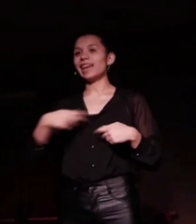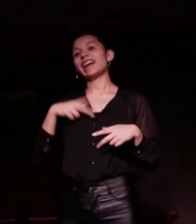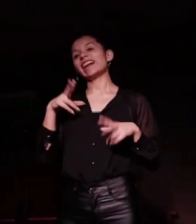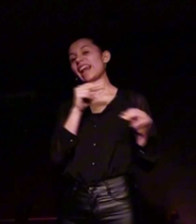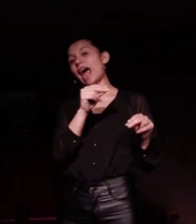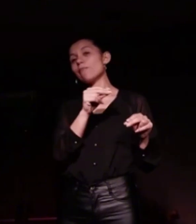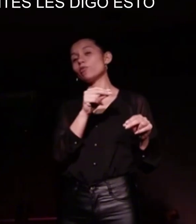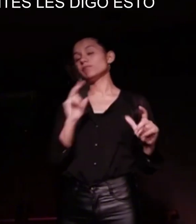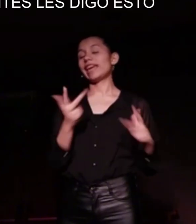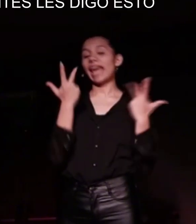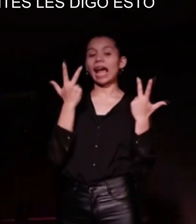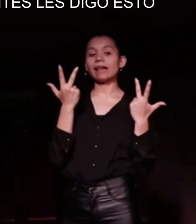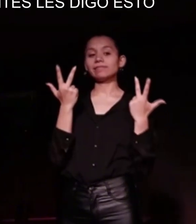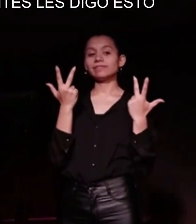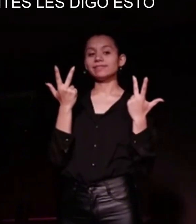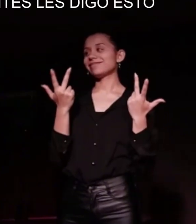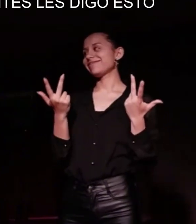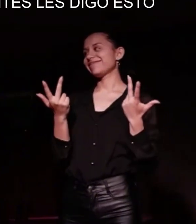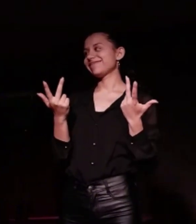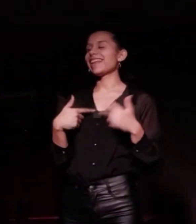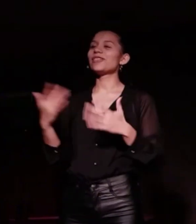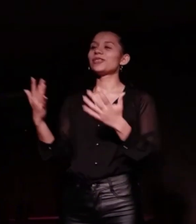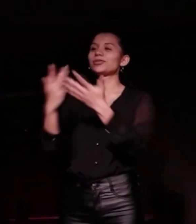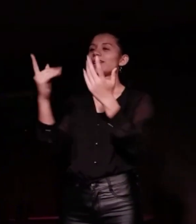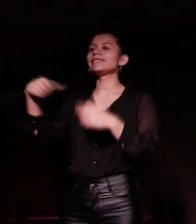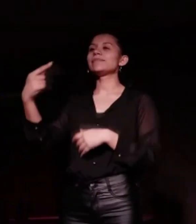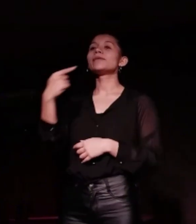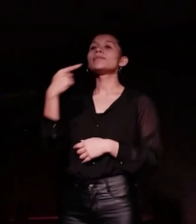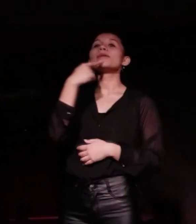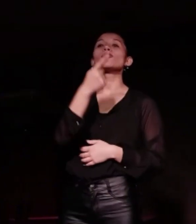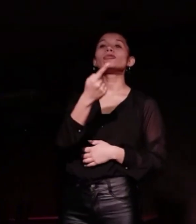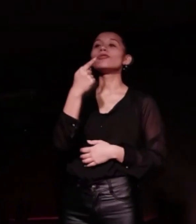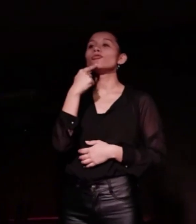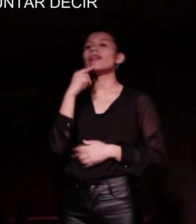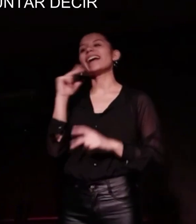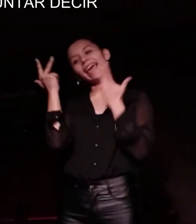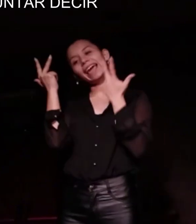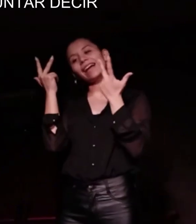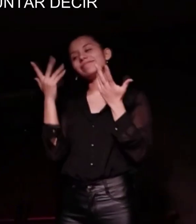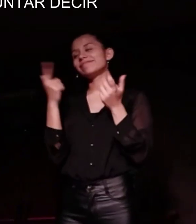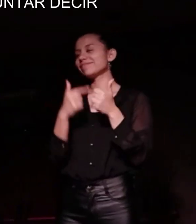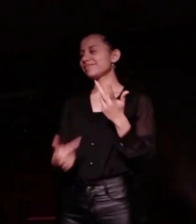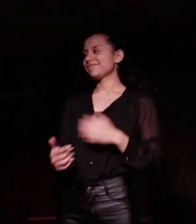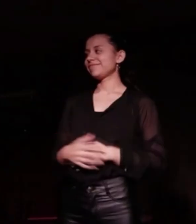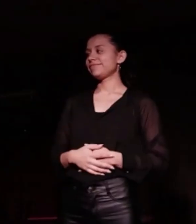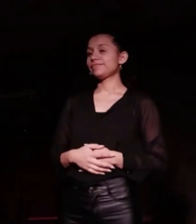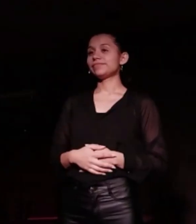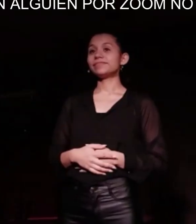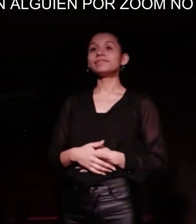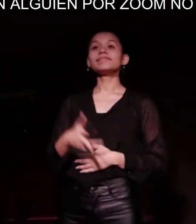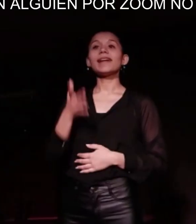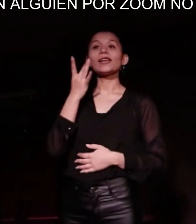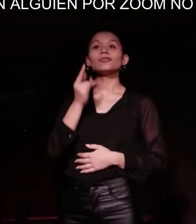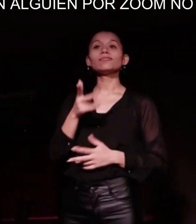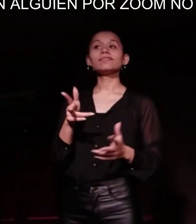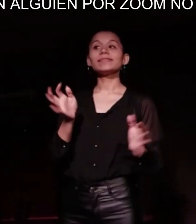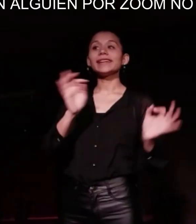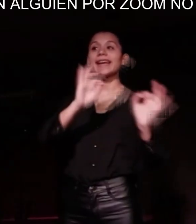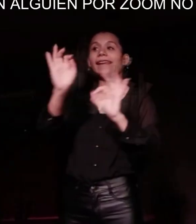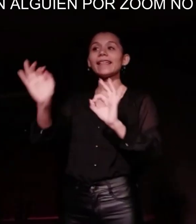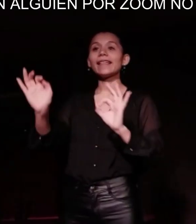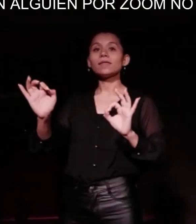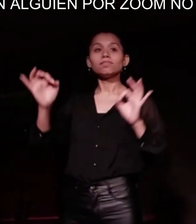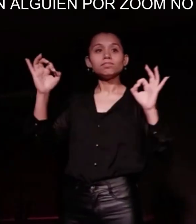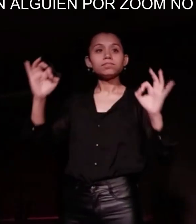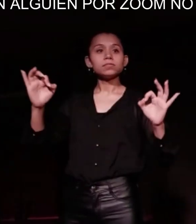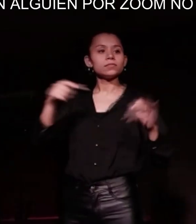que a los estudiantes les digo esto. ¿Algo? ¿Quieren preguntar, decir? ¿Nada? ¿Todo bien?